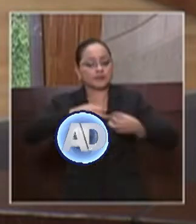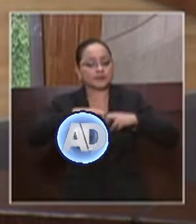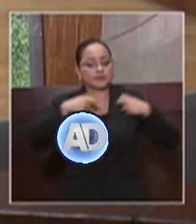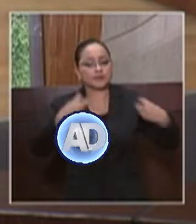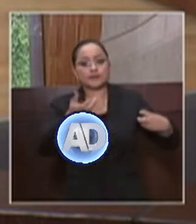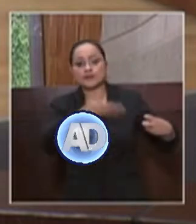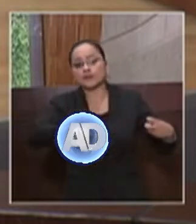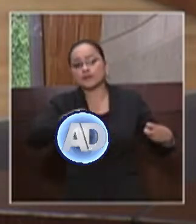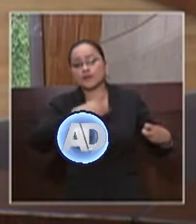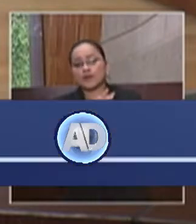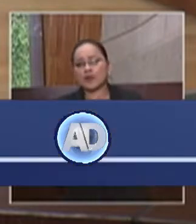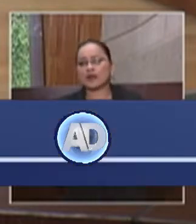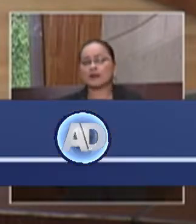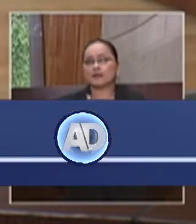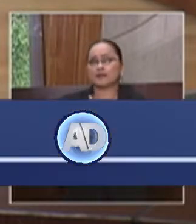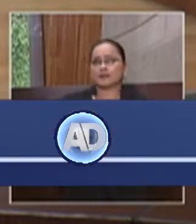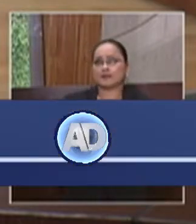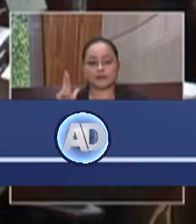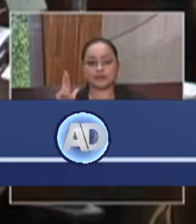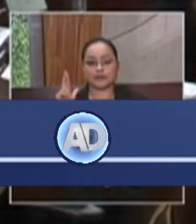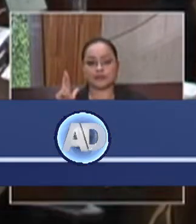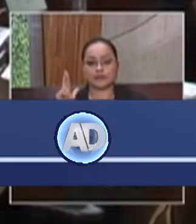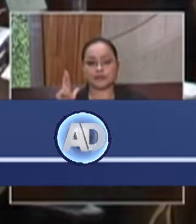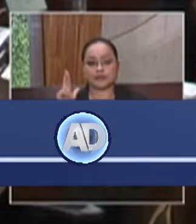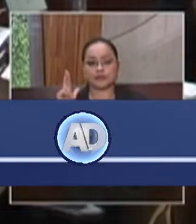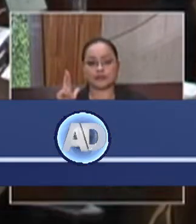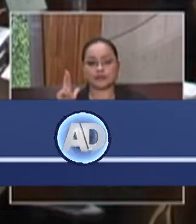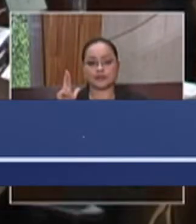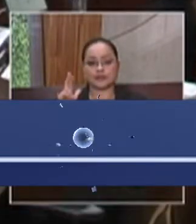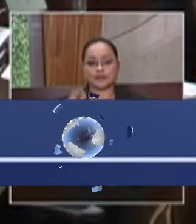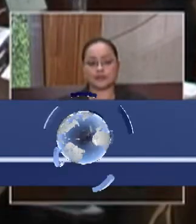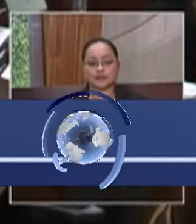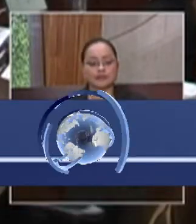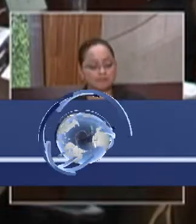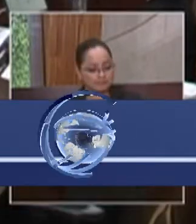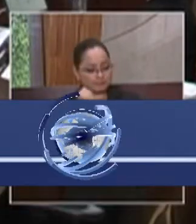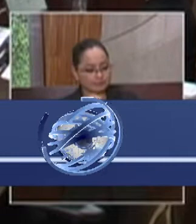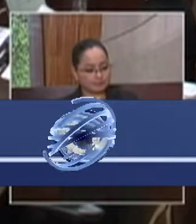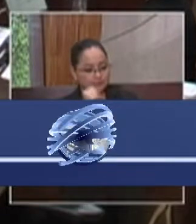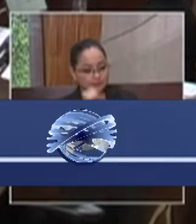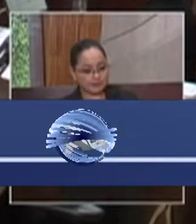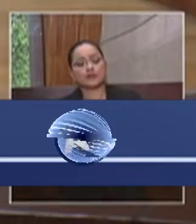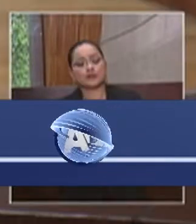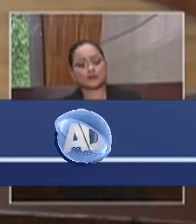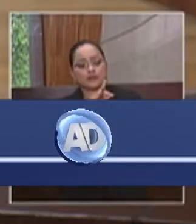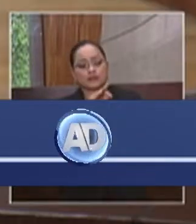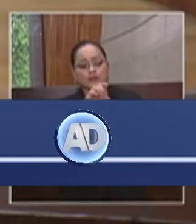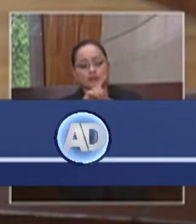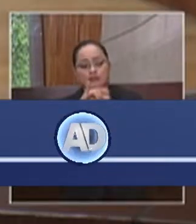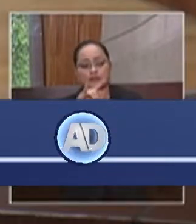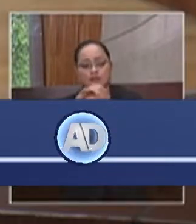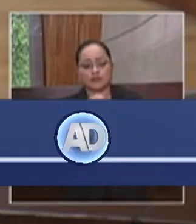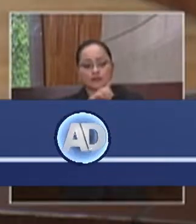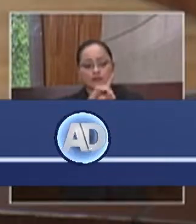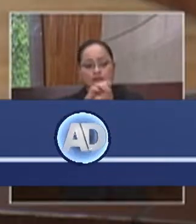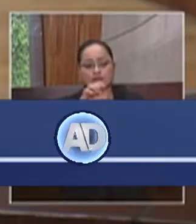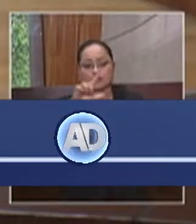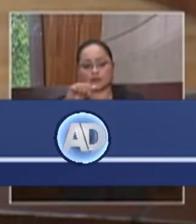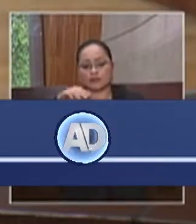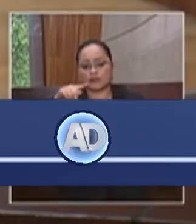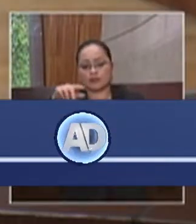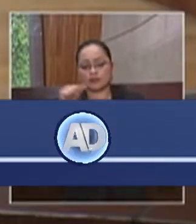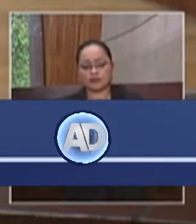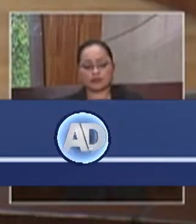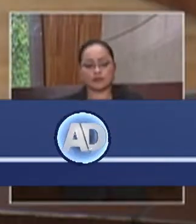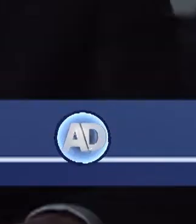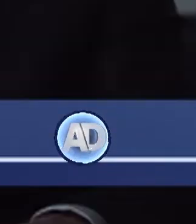hacer la superior del tribunal electoral revocó una resolución de la sala especializada que declaró inexistentes diversas infracciones